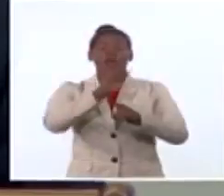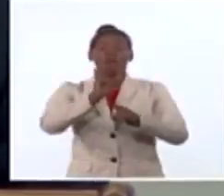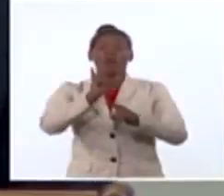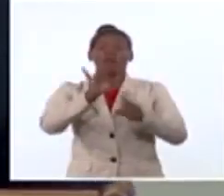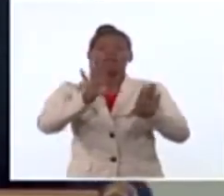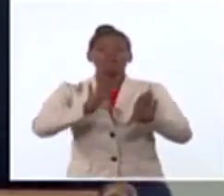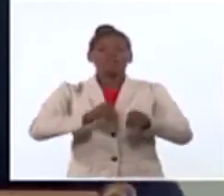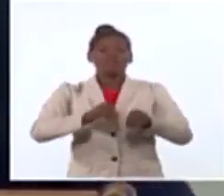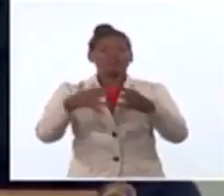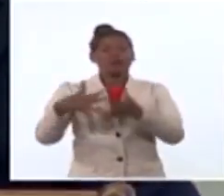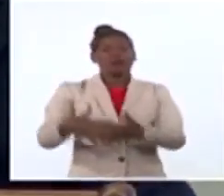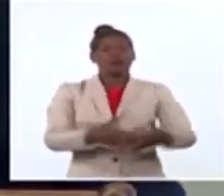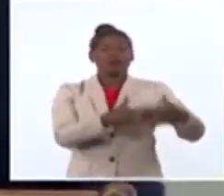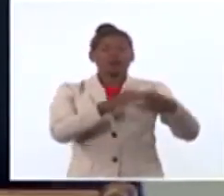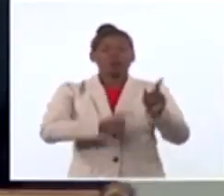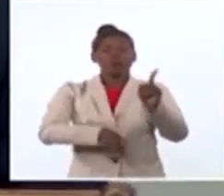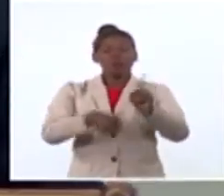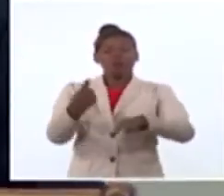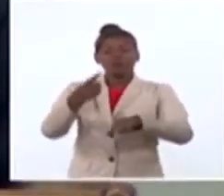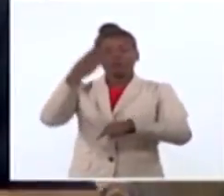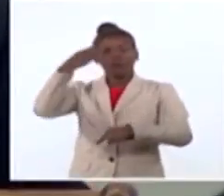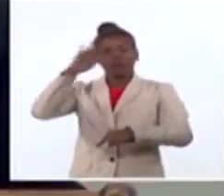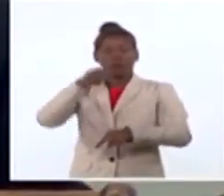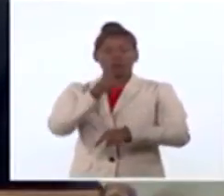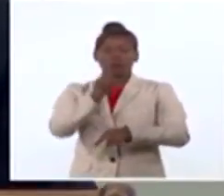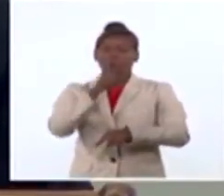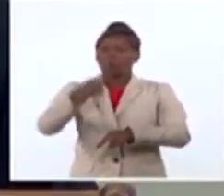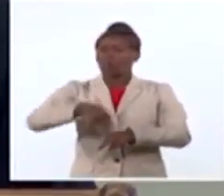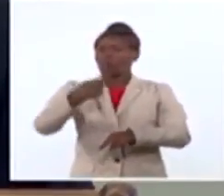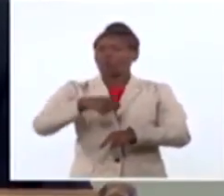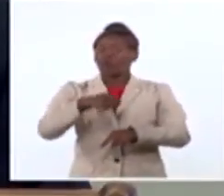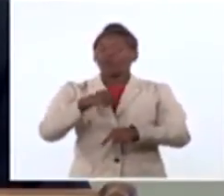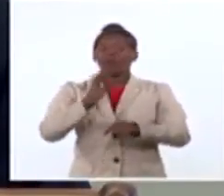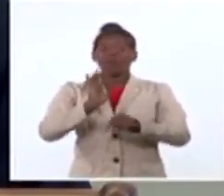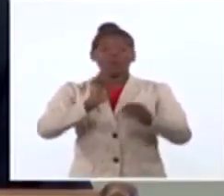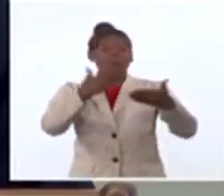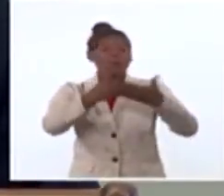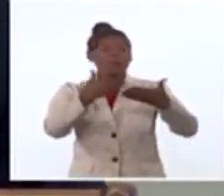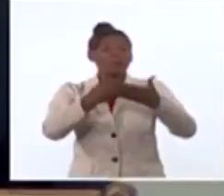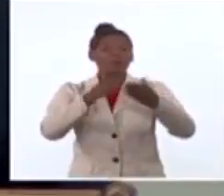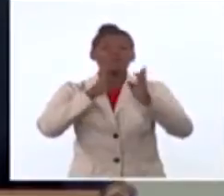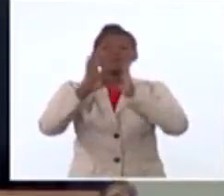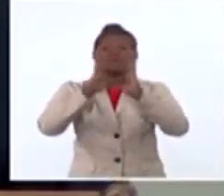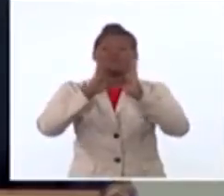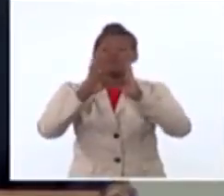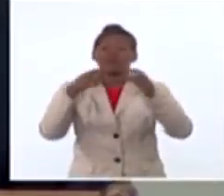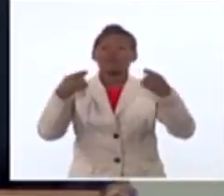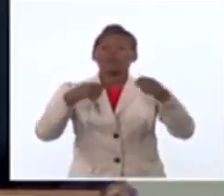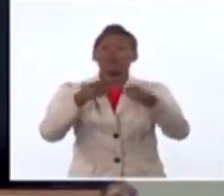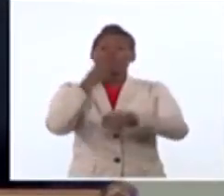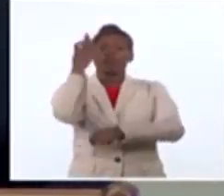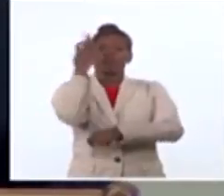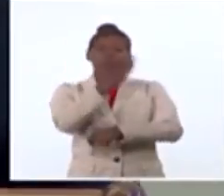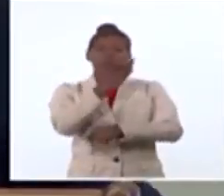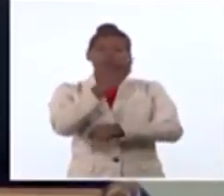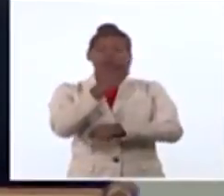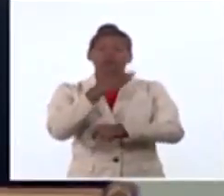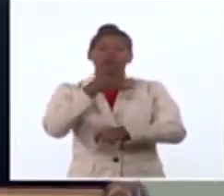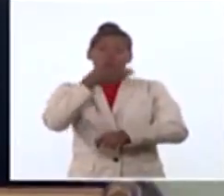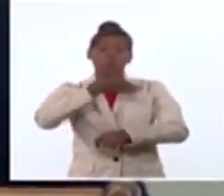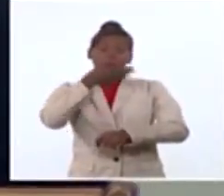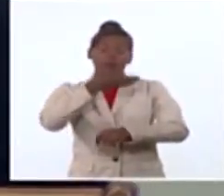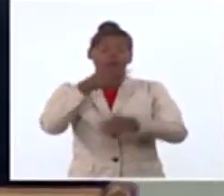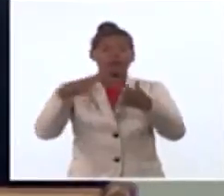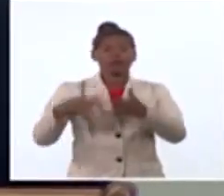que se dirime en estos acontecimientos el derecho de un